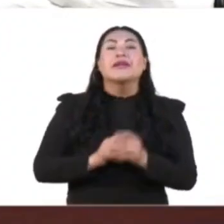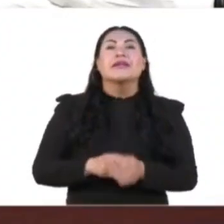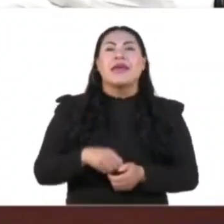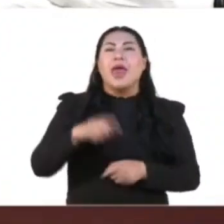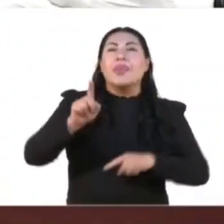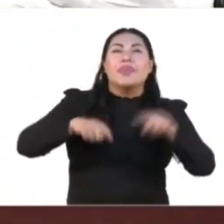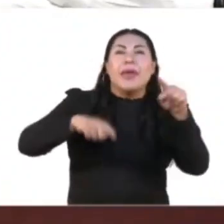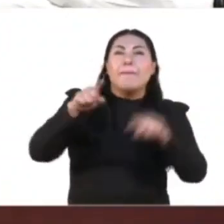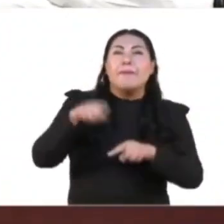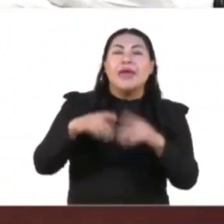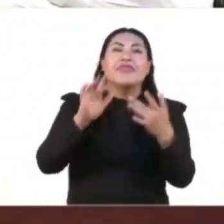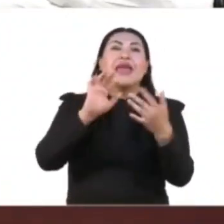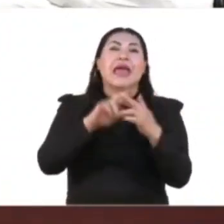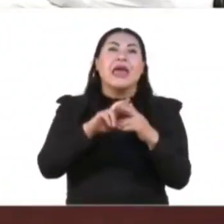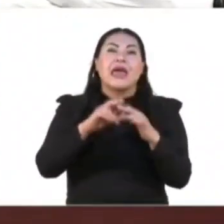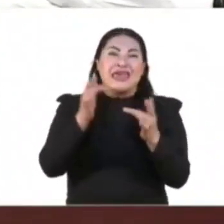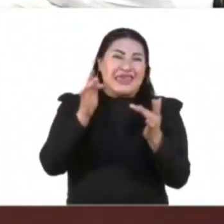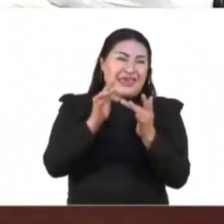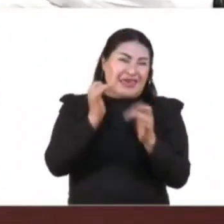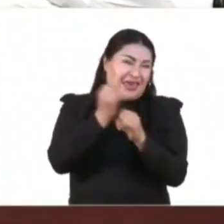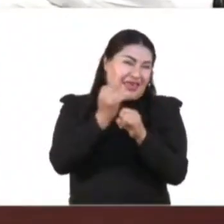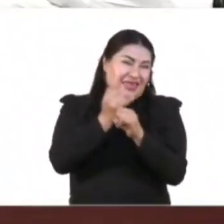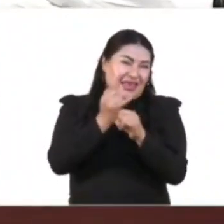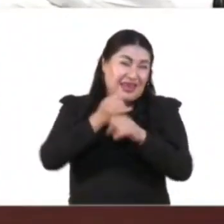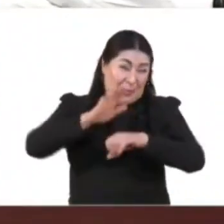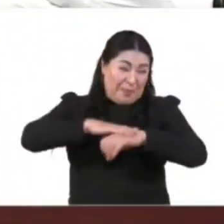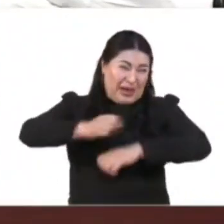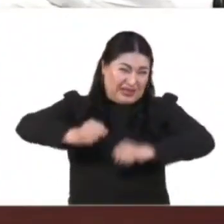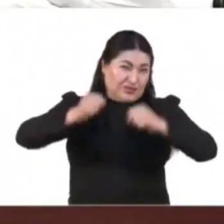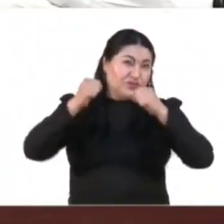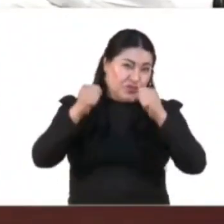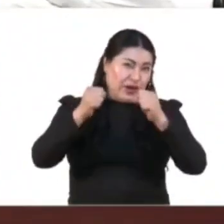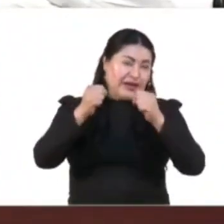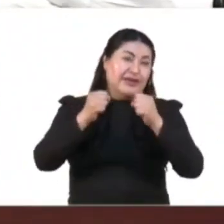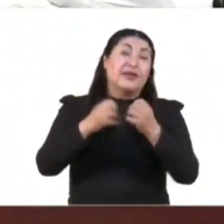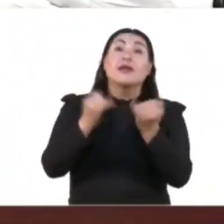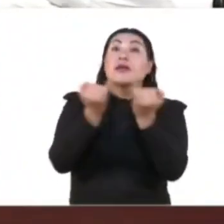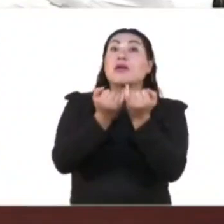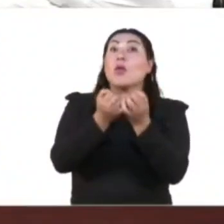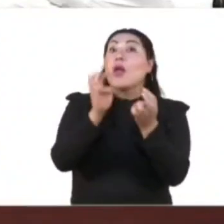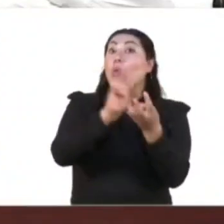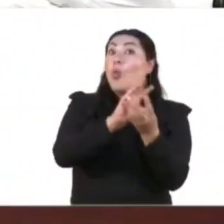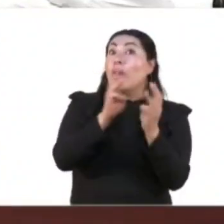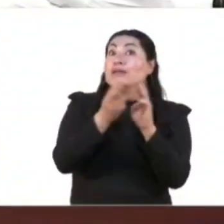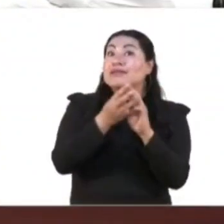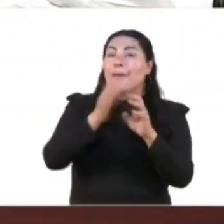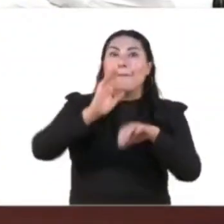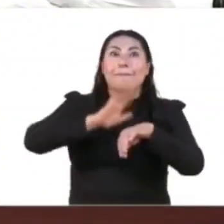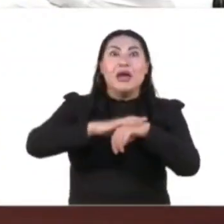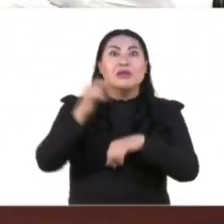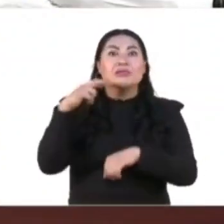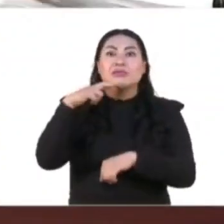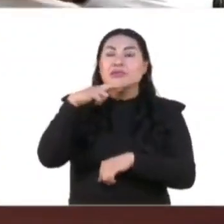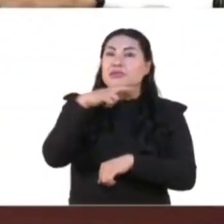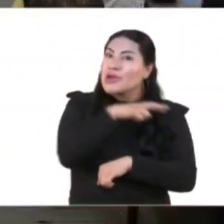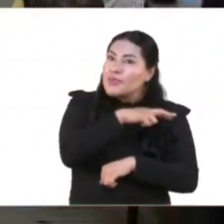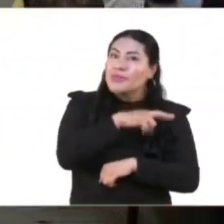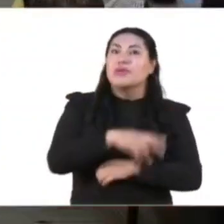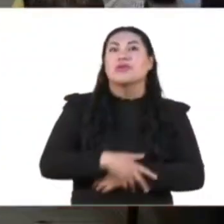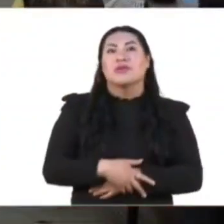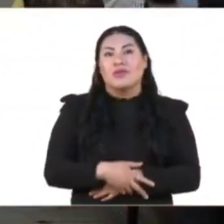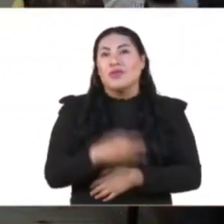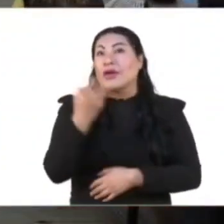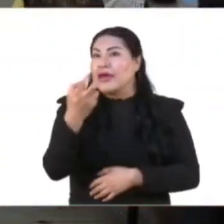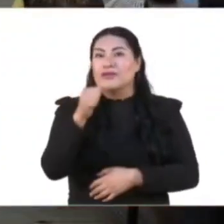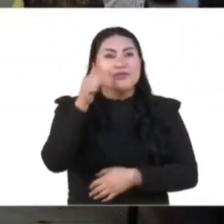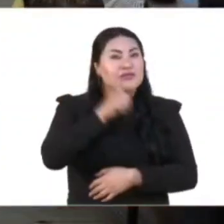SMS depende de una red mucho más resistente, y por WhatsApp porque siempre es mucho más ágil y es, digamos, como